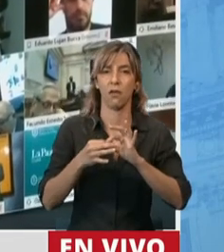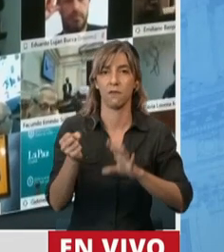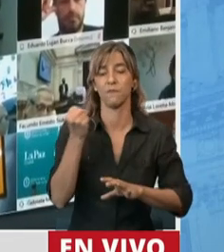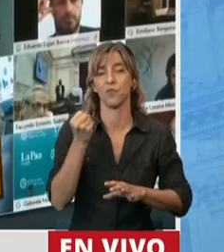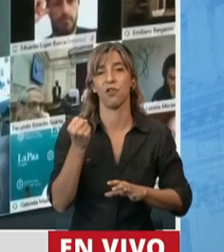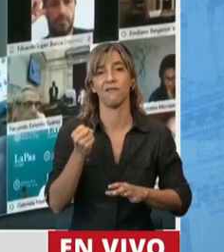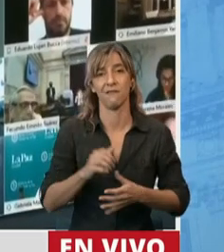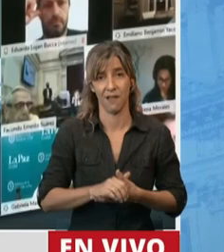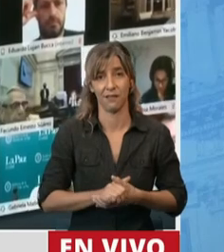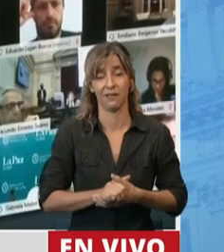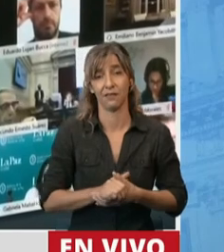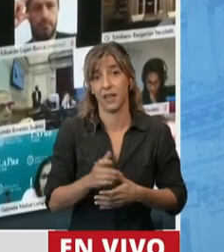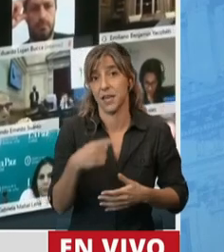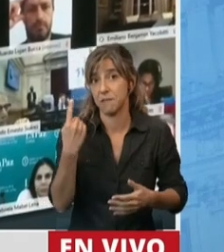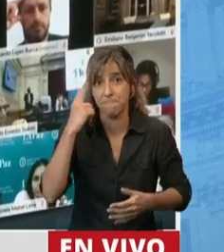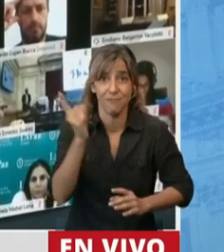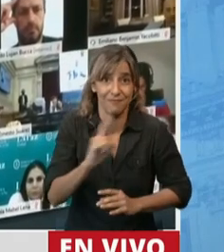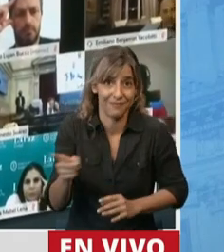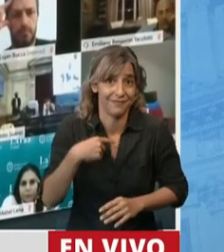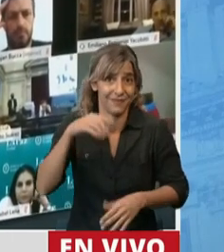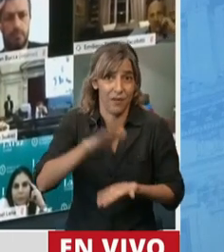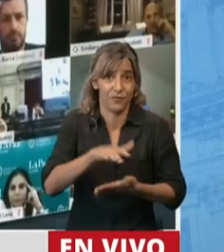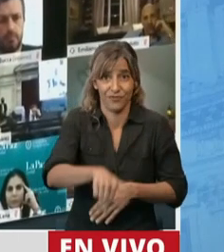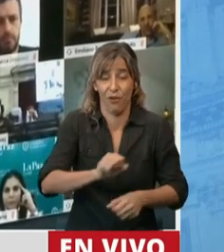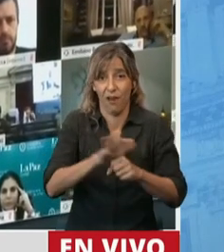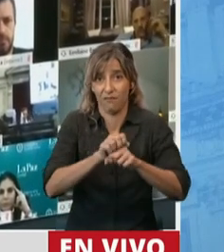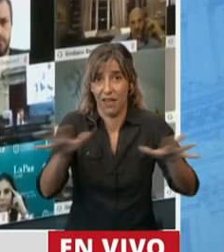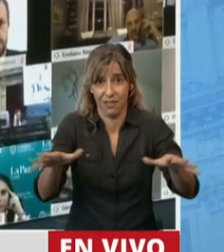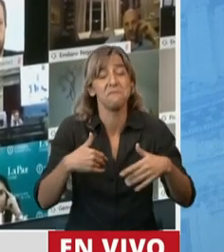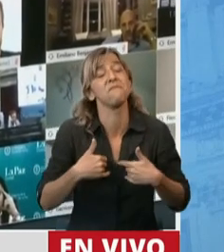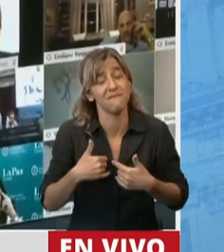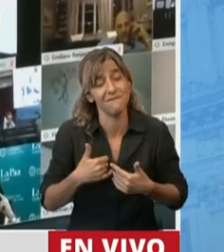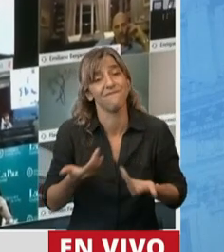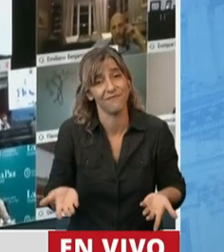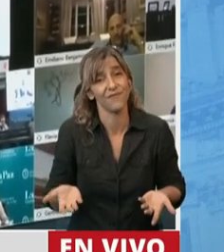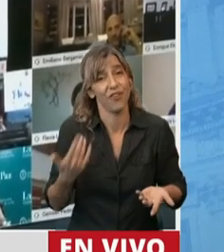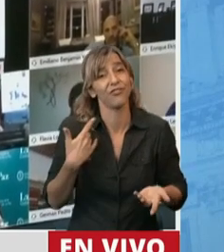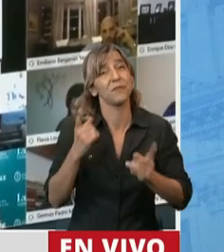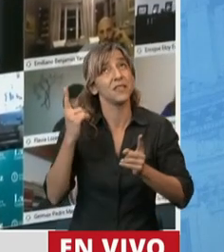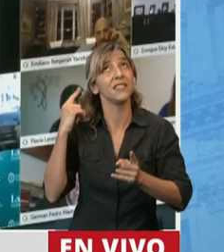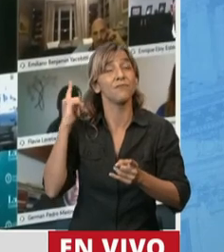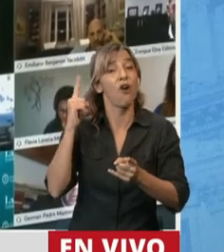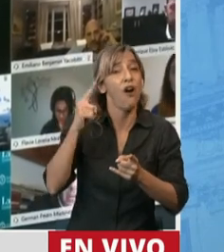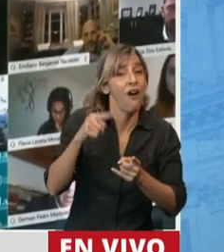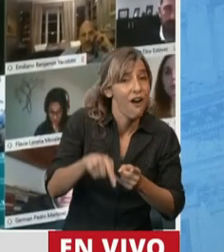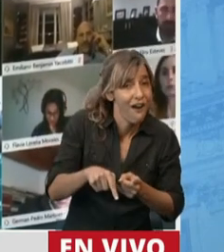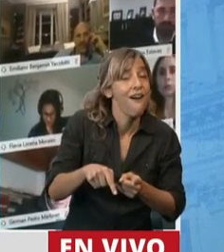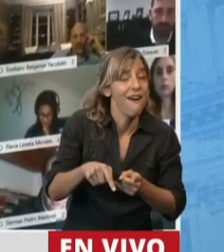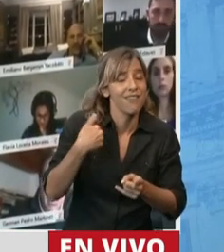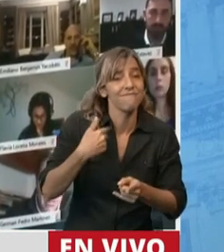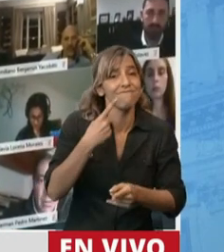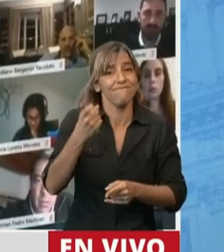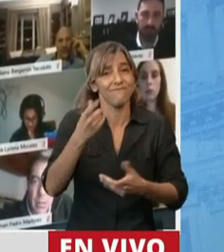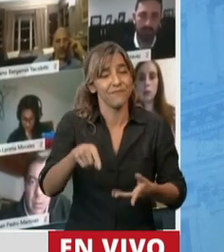efectos terribles de esta pandemia mundial que hoy estamos atravesando. Por eso, con esta ley, creo, señor